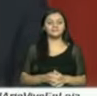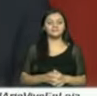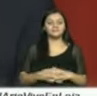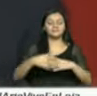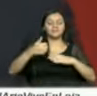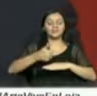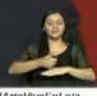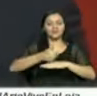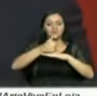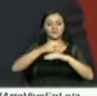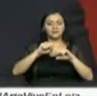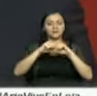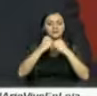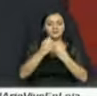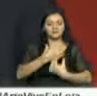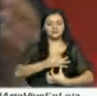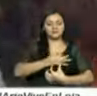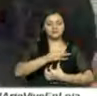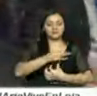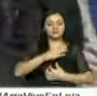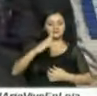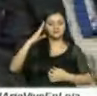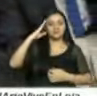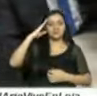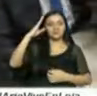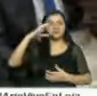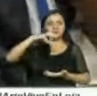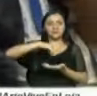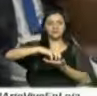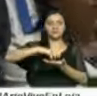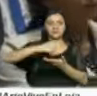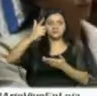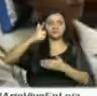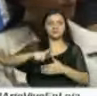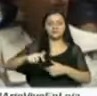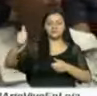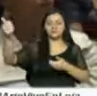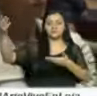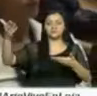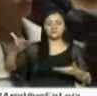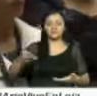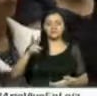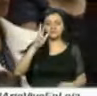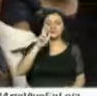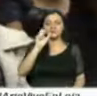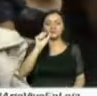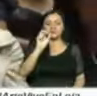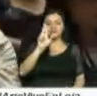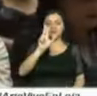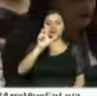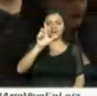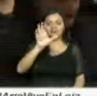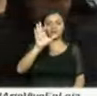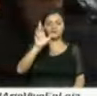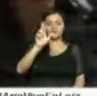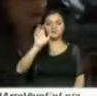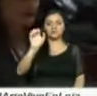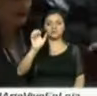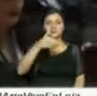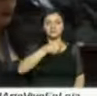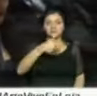Autoridades civiles, militares y eclesiásticas de la provincia de Loja, bienvenidas, bienvenidos. Al señor Raúl Torres, presidente de la Casa de la Cultura